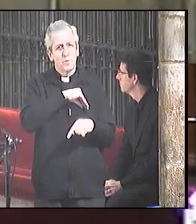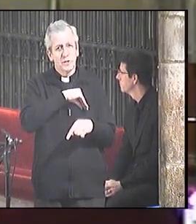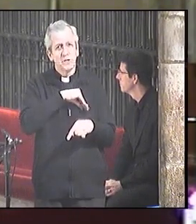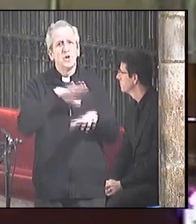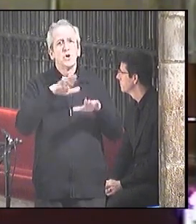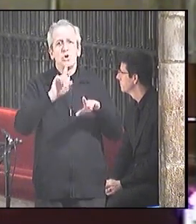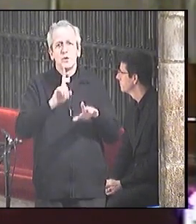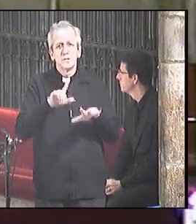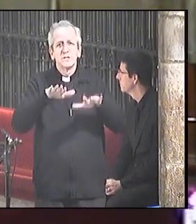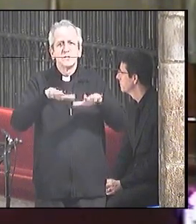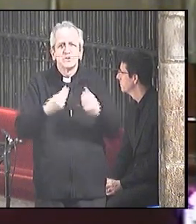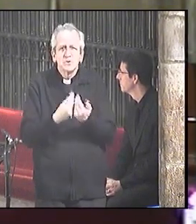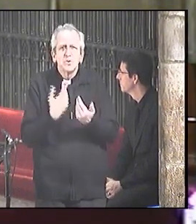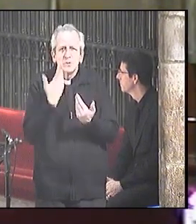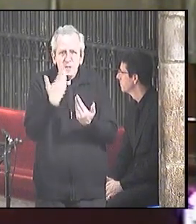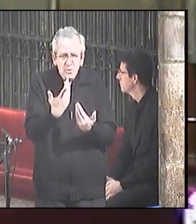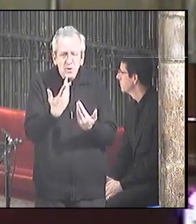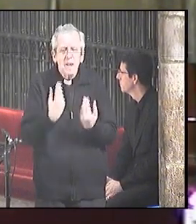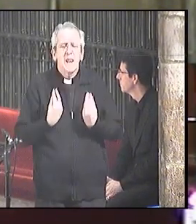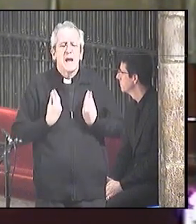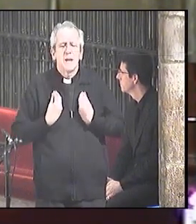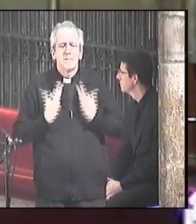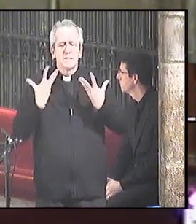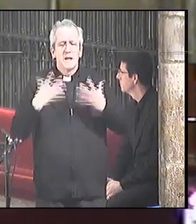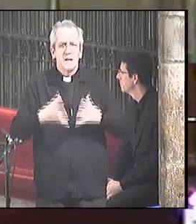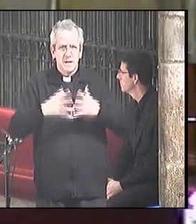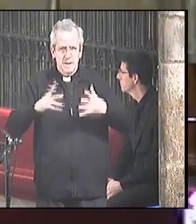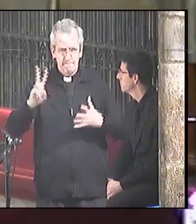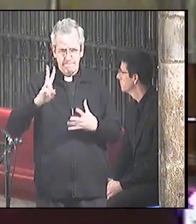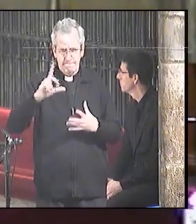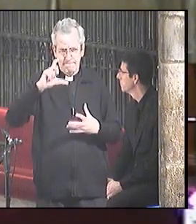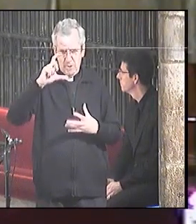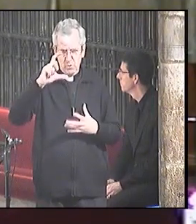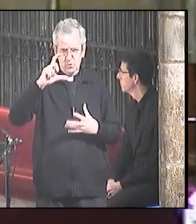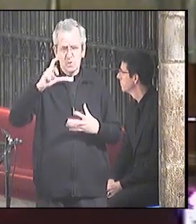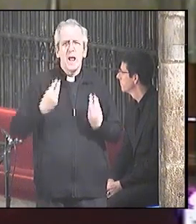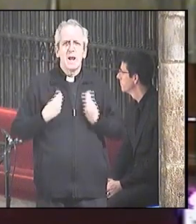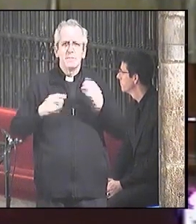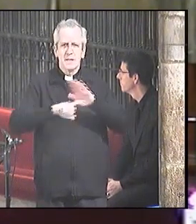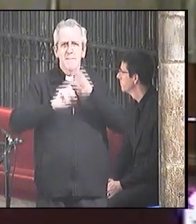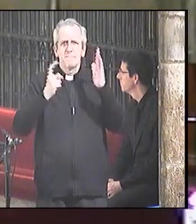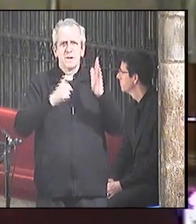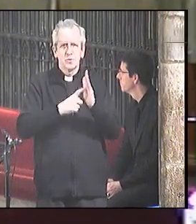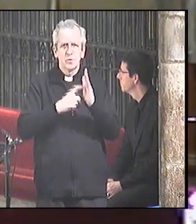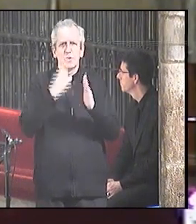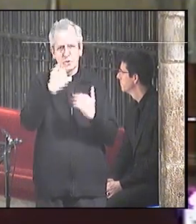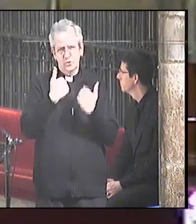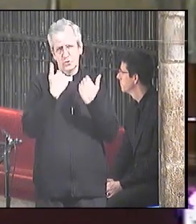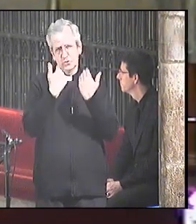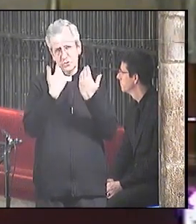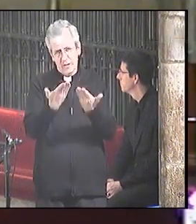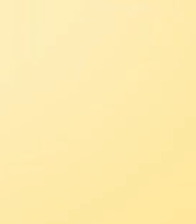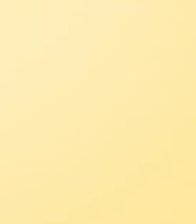contigo. La vida en mayúscula, la vida en plenitud, te la regalo y os la regalo a todos.